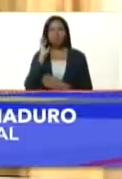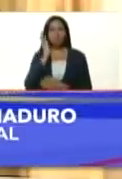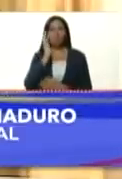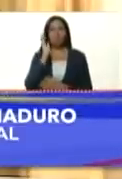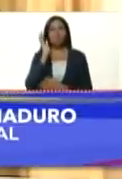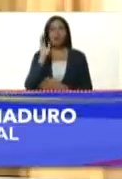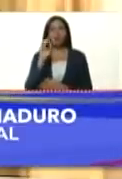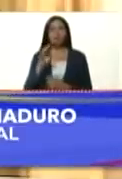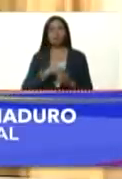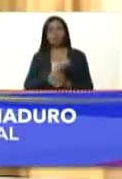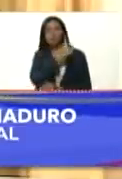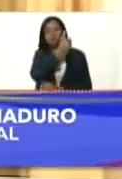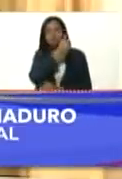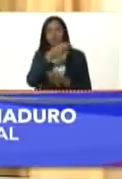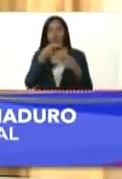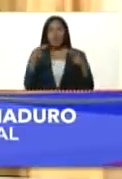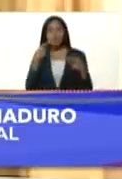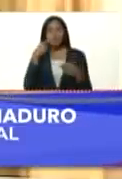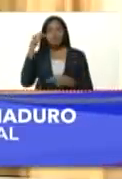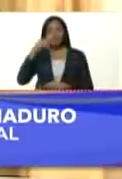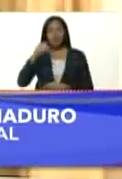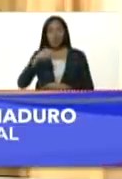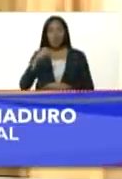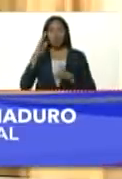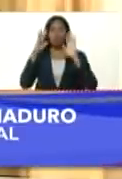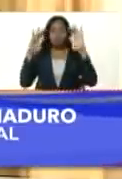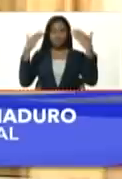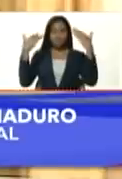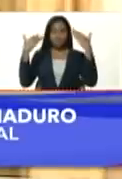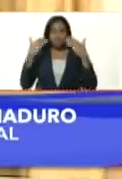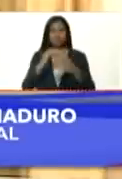general, dice el día de hoy, atención,